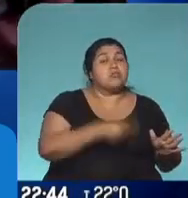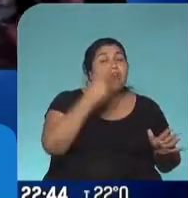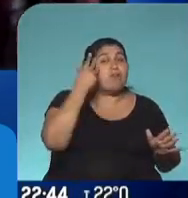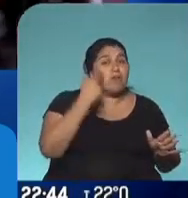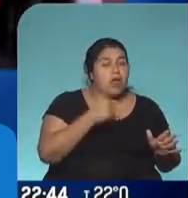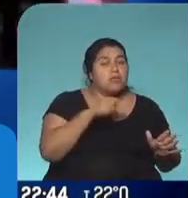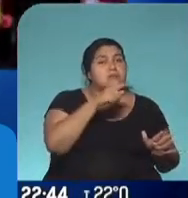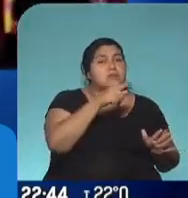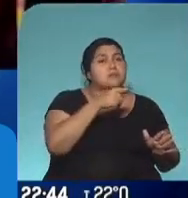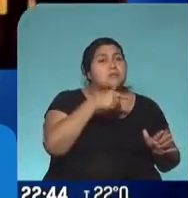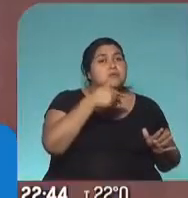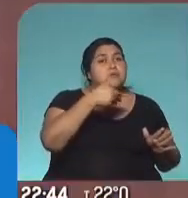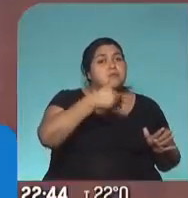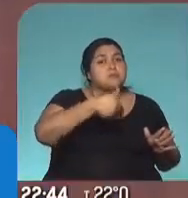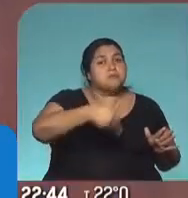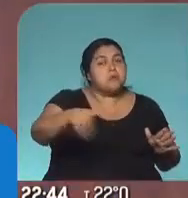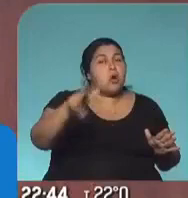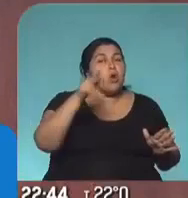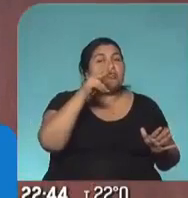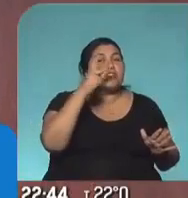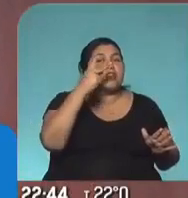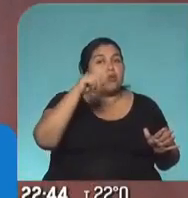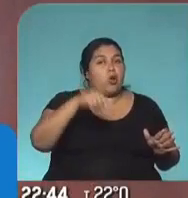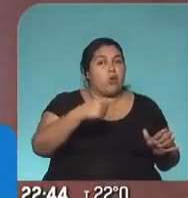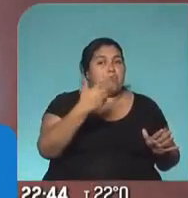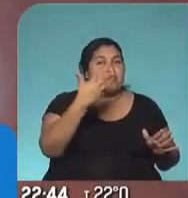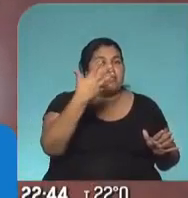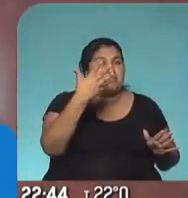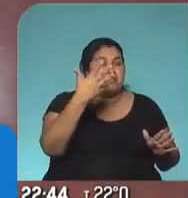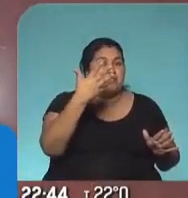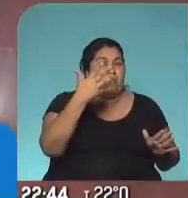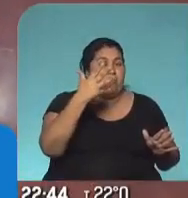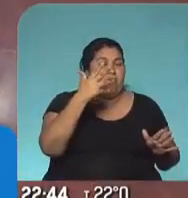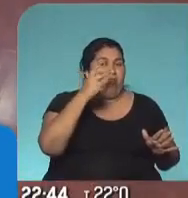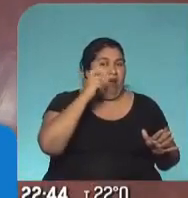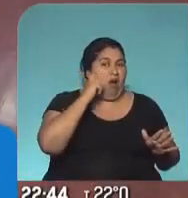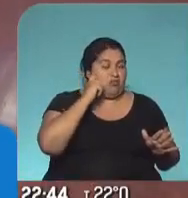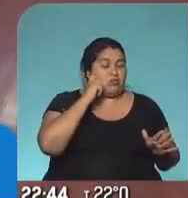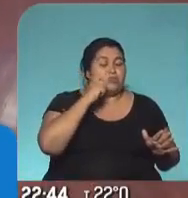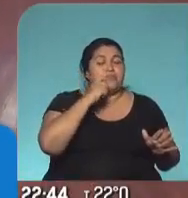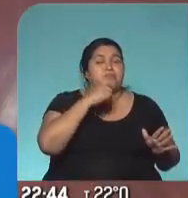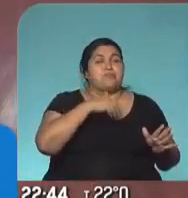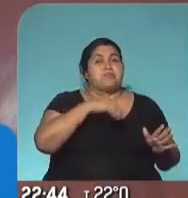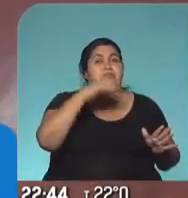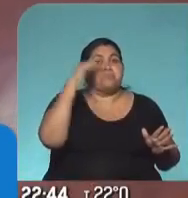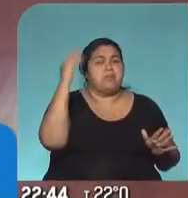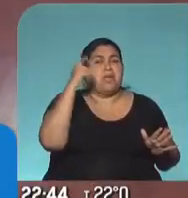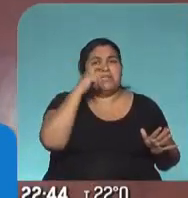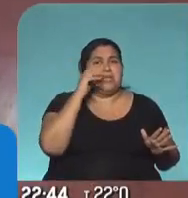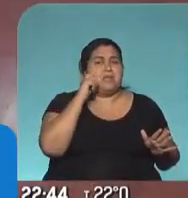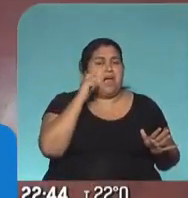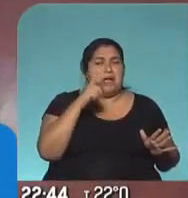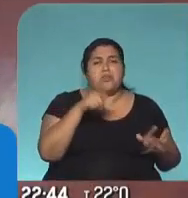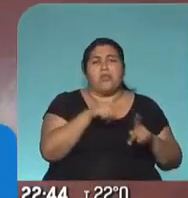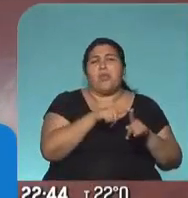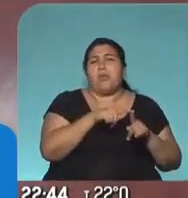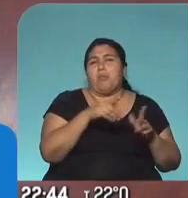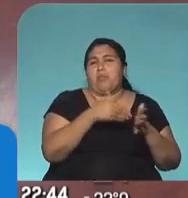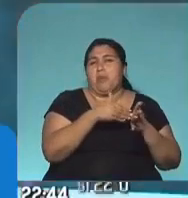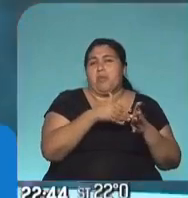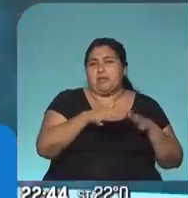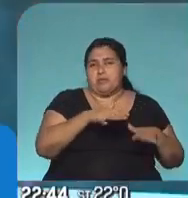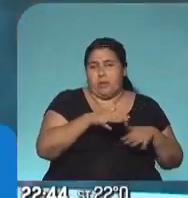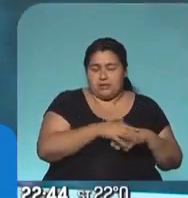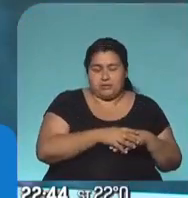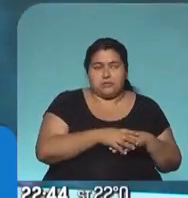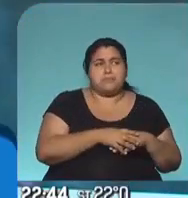se va a morir a los 82.5 años, en los 60 se iba a morir a los 70 años. Esto mete una presión financiera sobre los sistemas de pensiones,